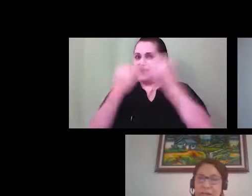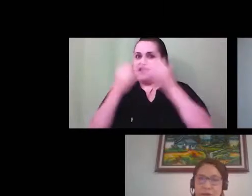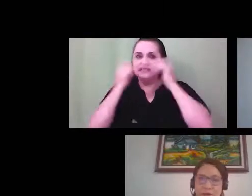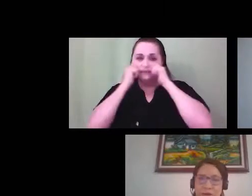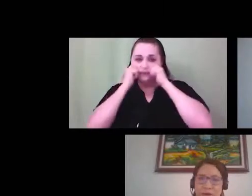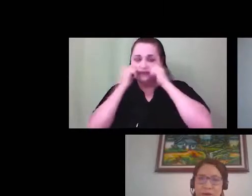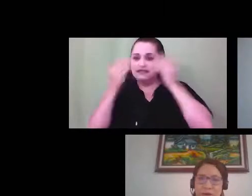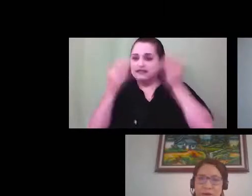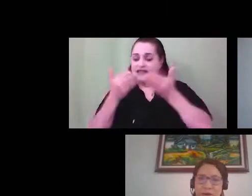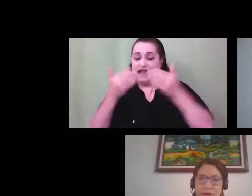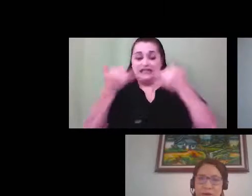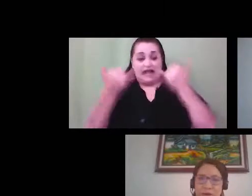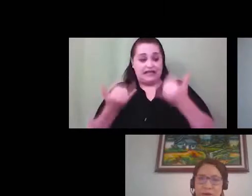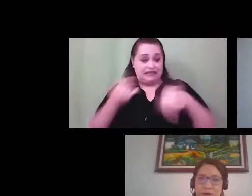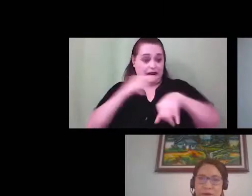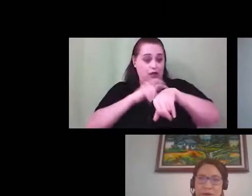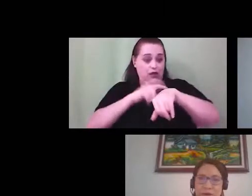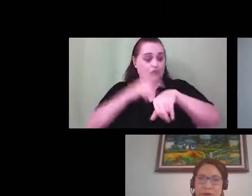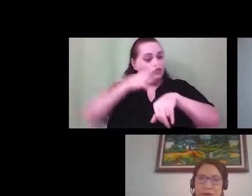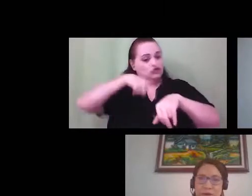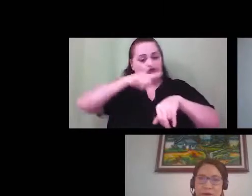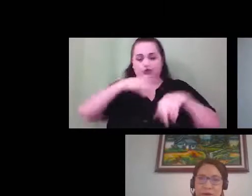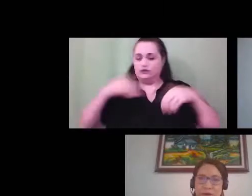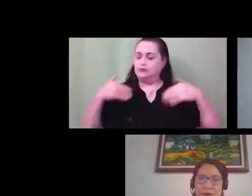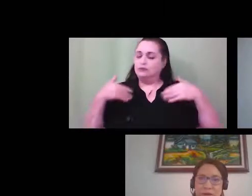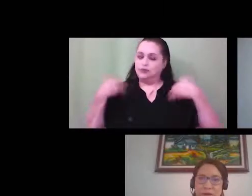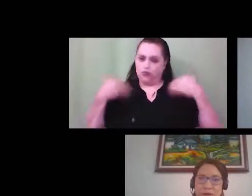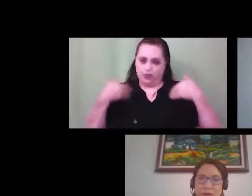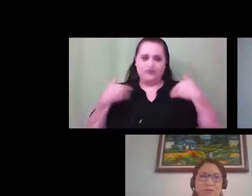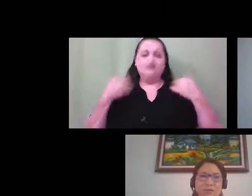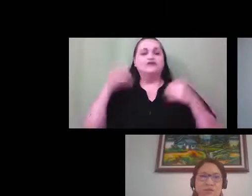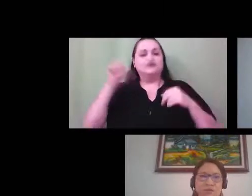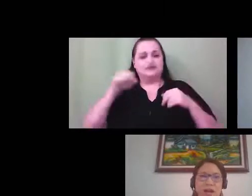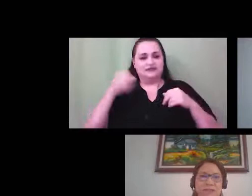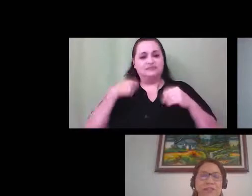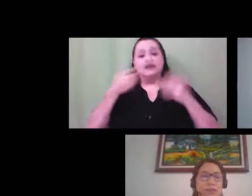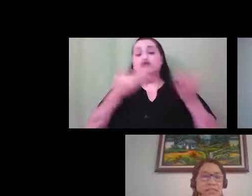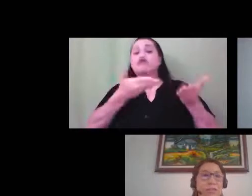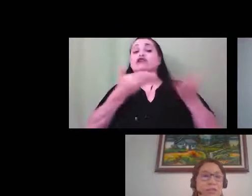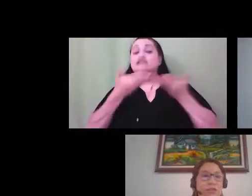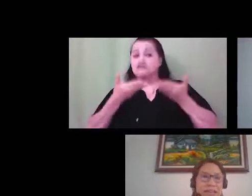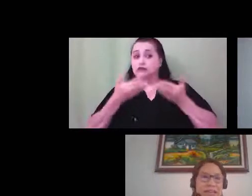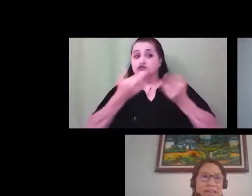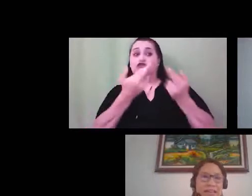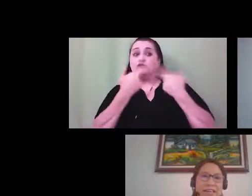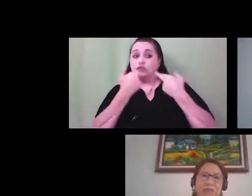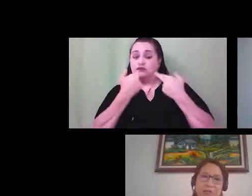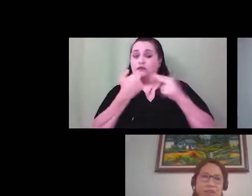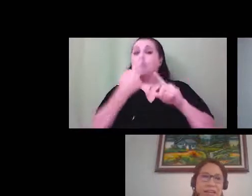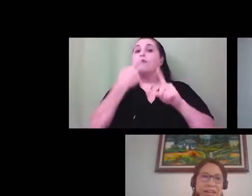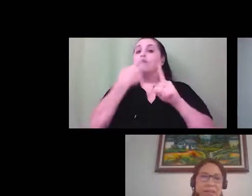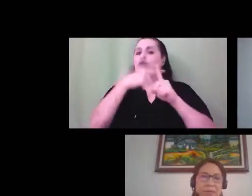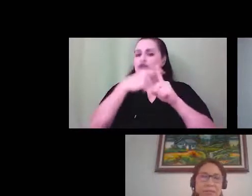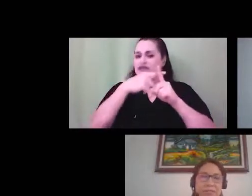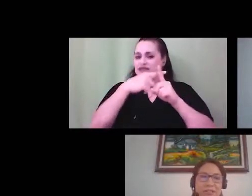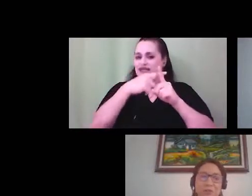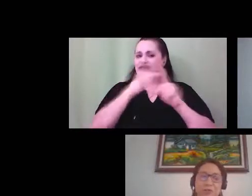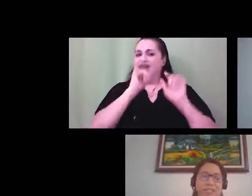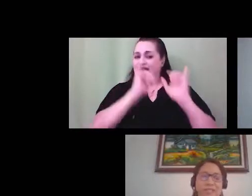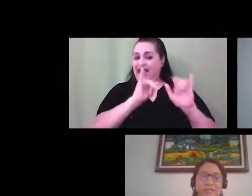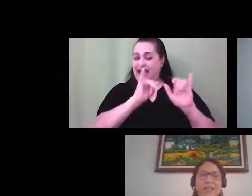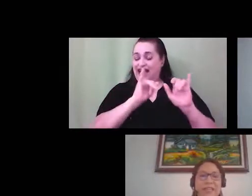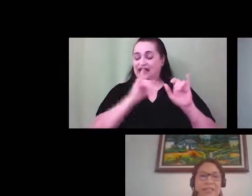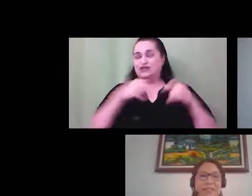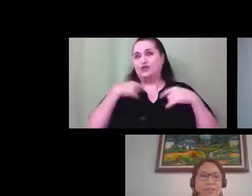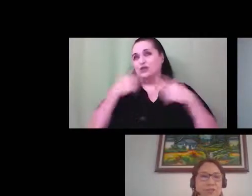de momento estamos muy contentos, ¿verdad? Sí recibimos una respuesta positiva y eso nos tiene pues con